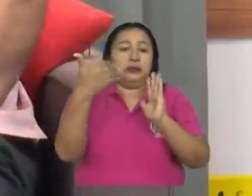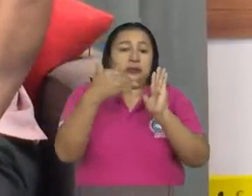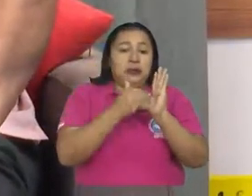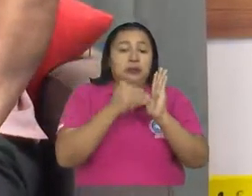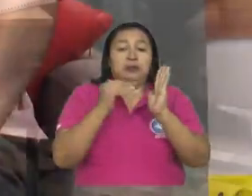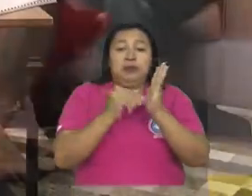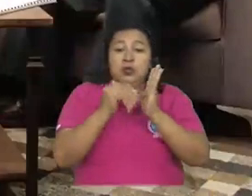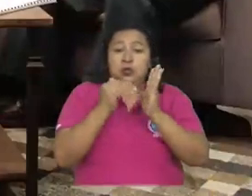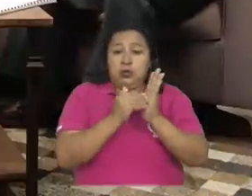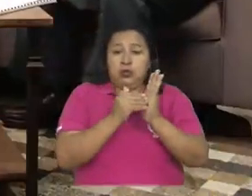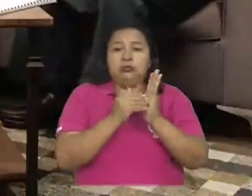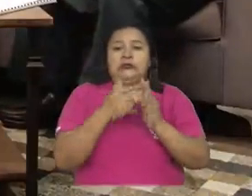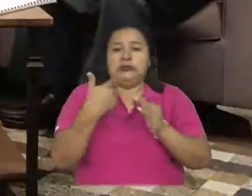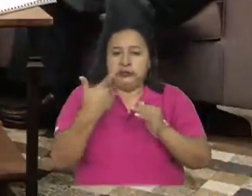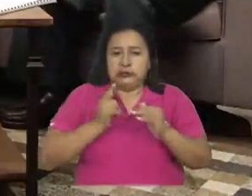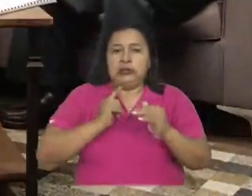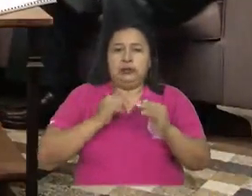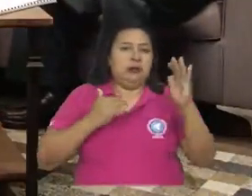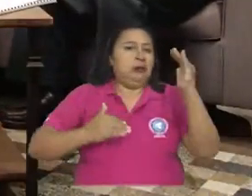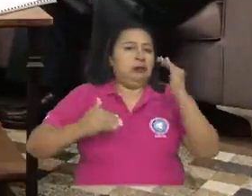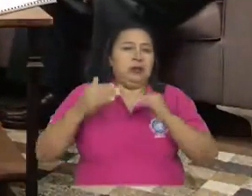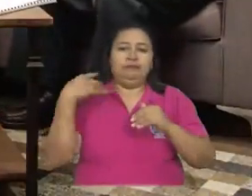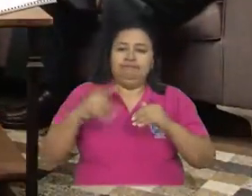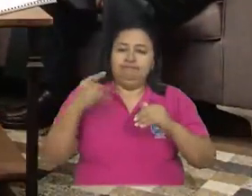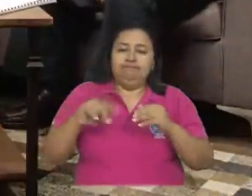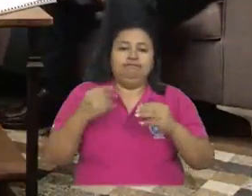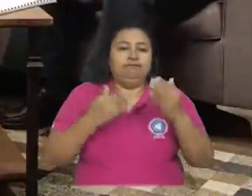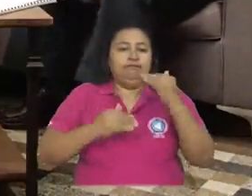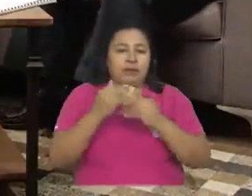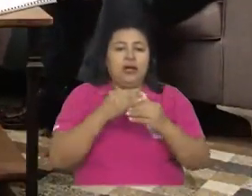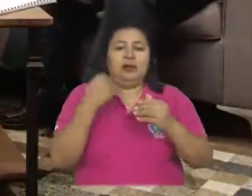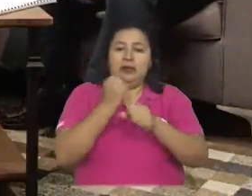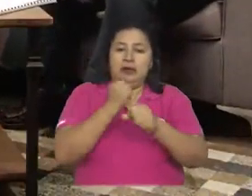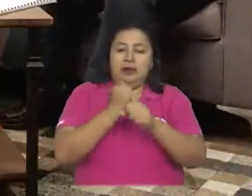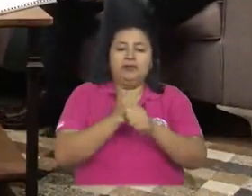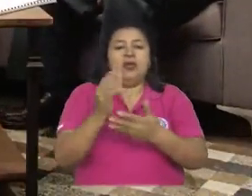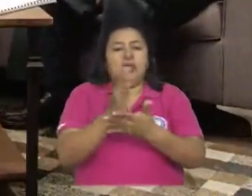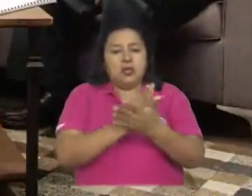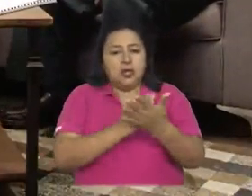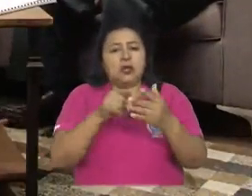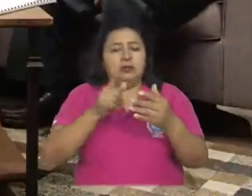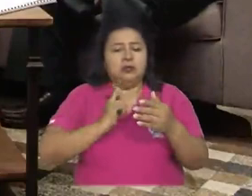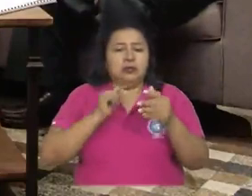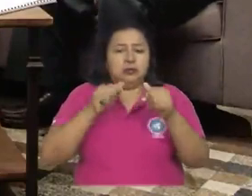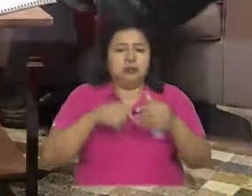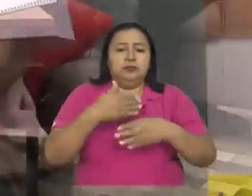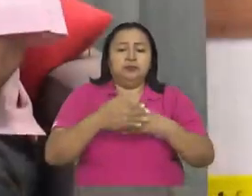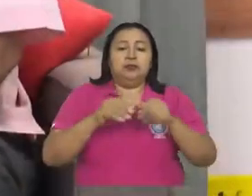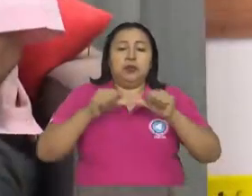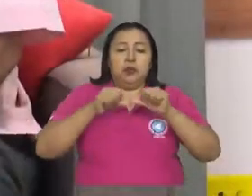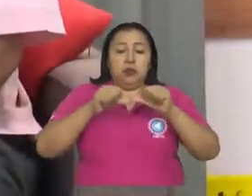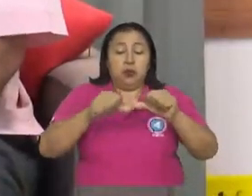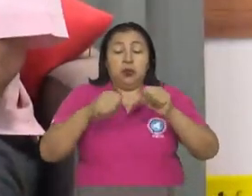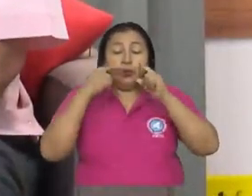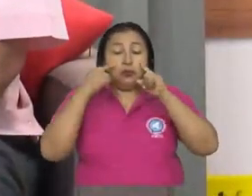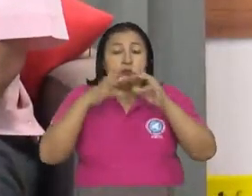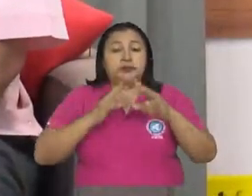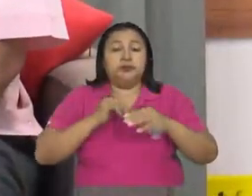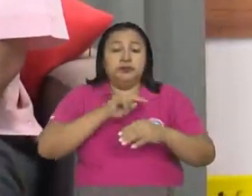7,000 millones, sí. Pues todavía tendremos muchísimas más. Muchísimas más jornadas, y entre ellas, por supuesto, el mantenimiento